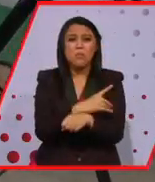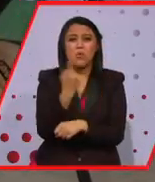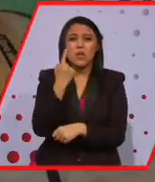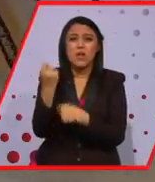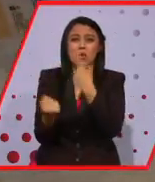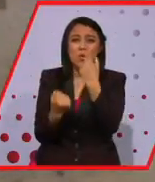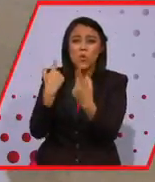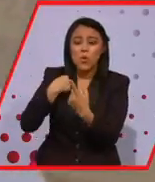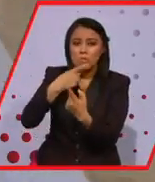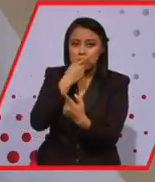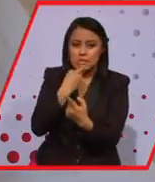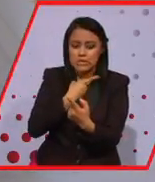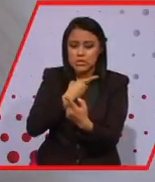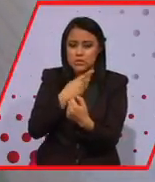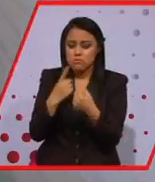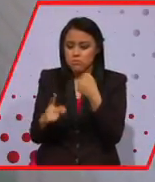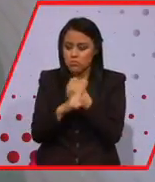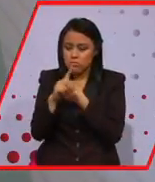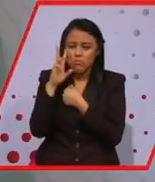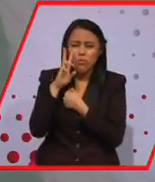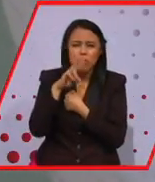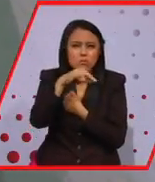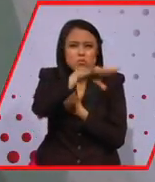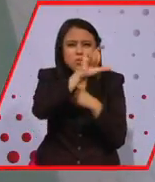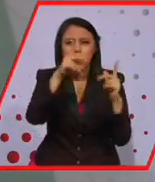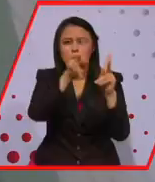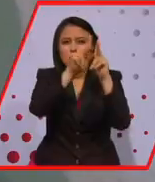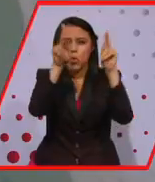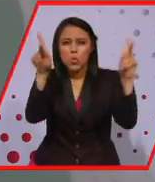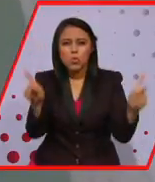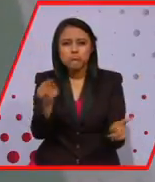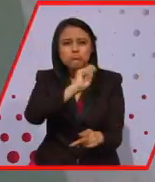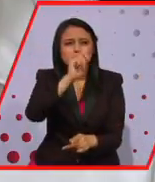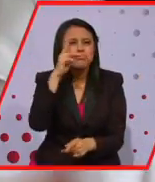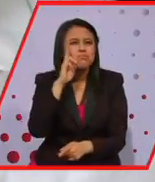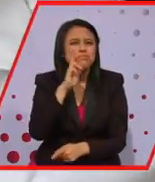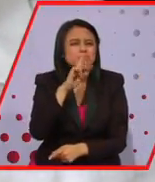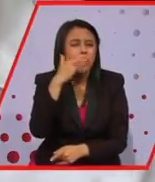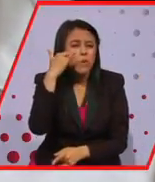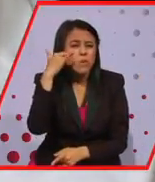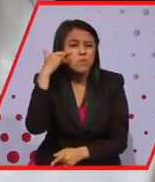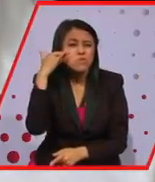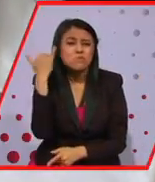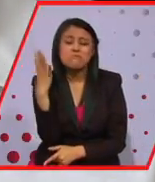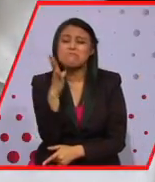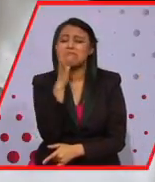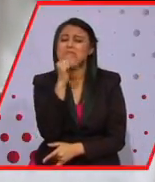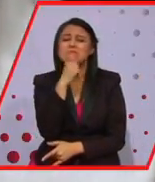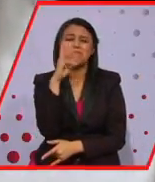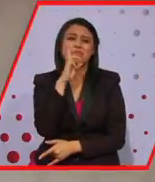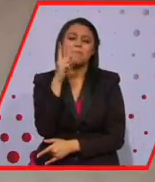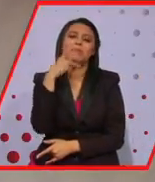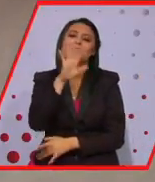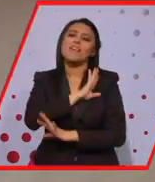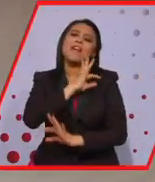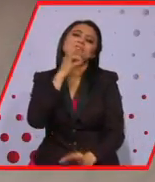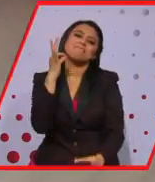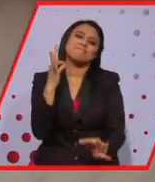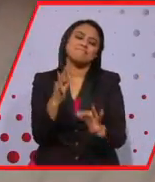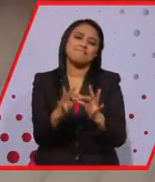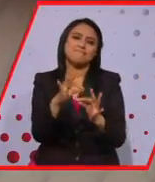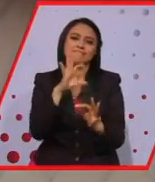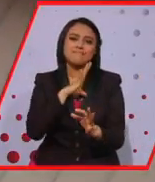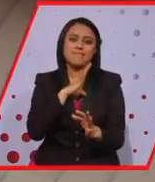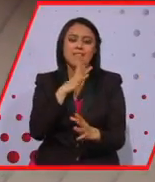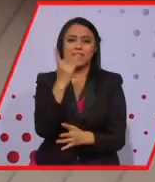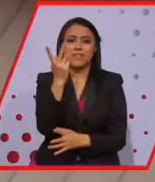problema o algunas cuentas en el pizarrón. Pues necesito acercarme mucho, pero ya las letras ya es distinto. Yo fui a